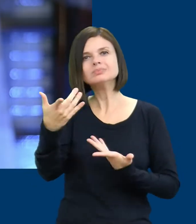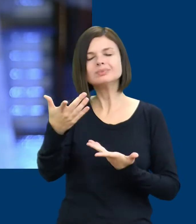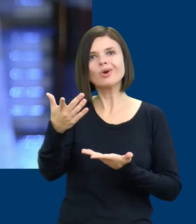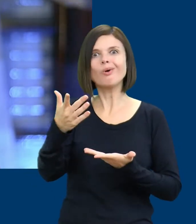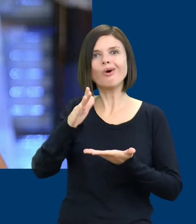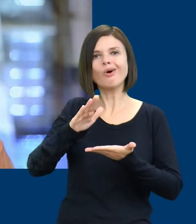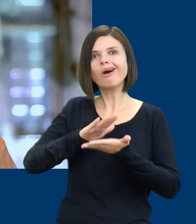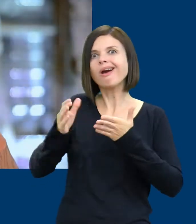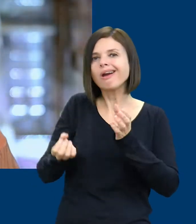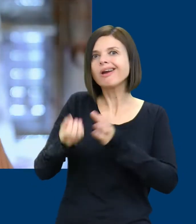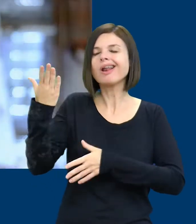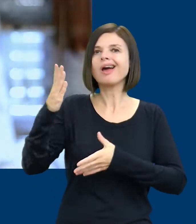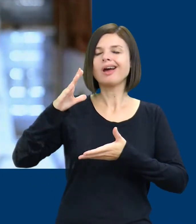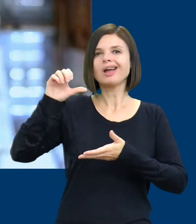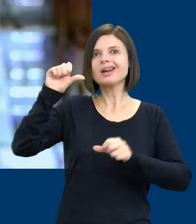nueva epistemología